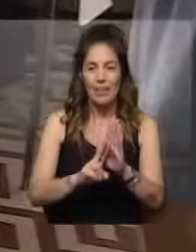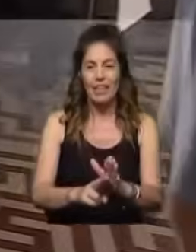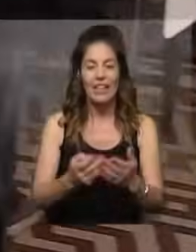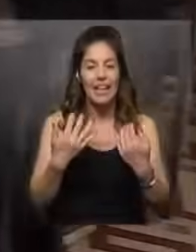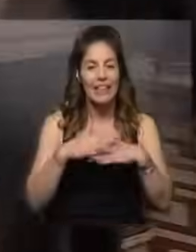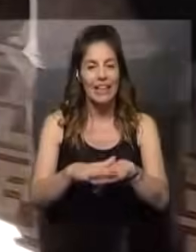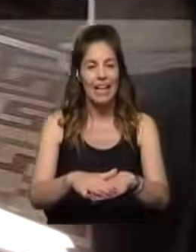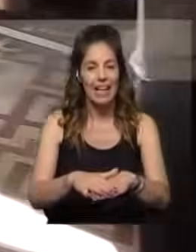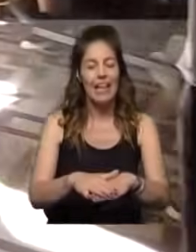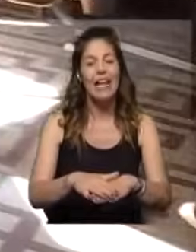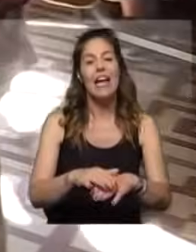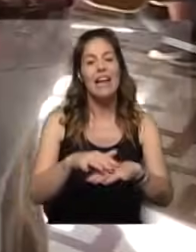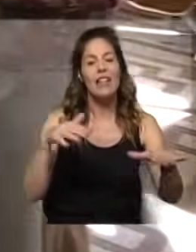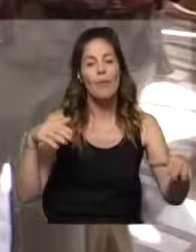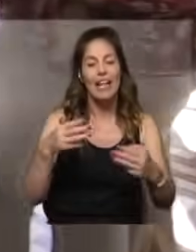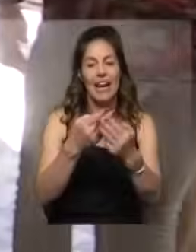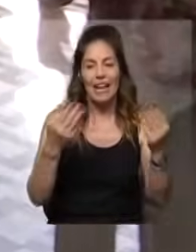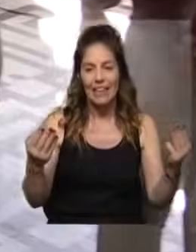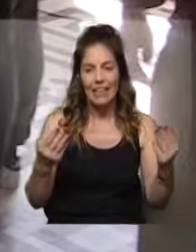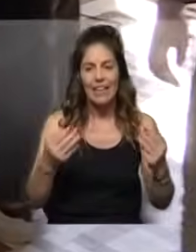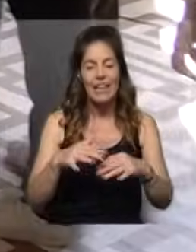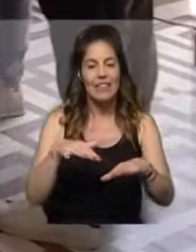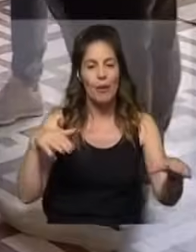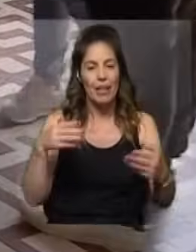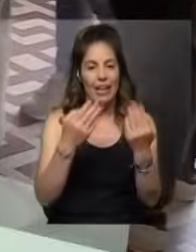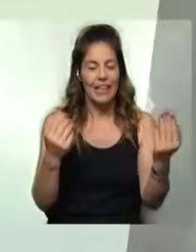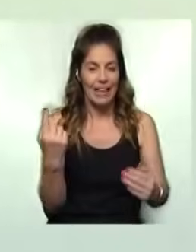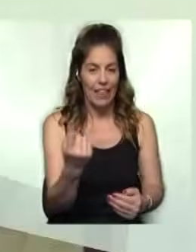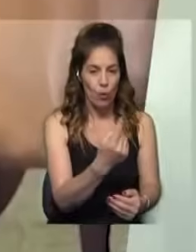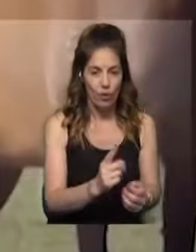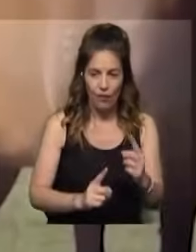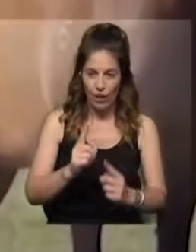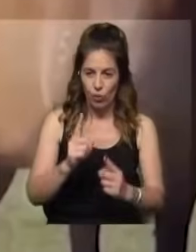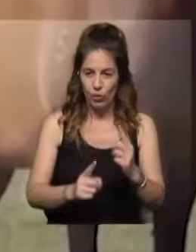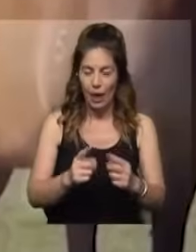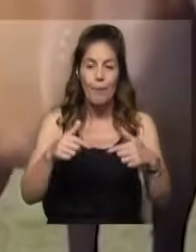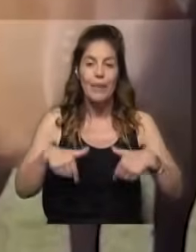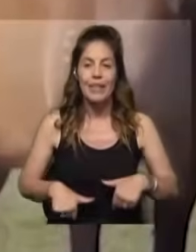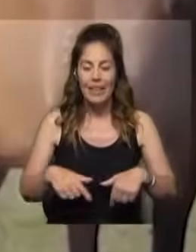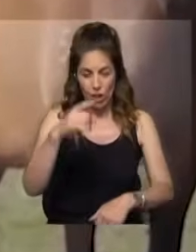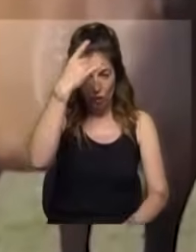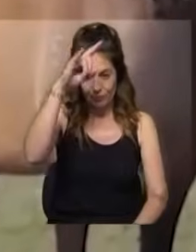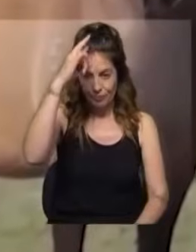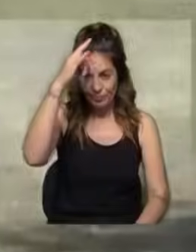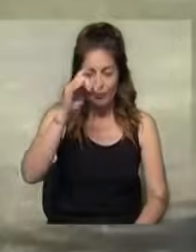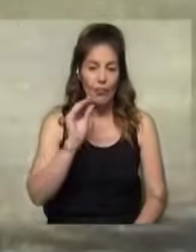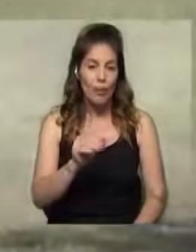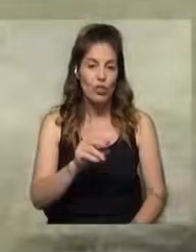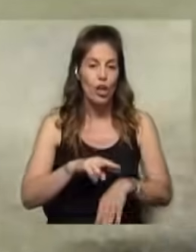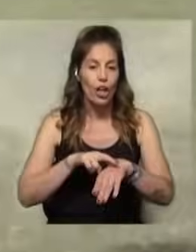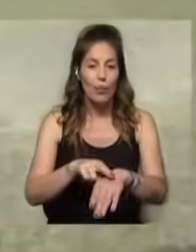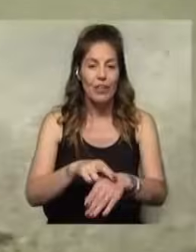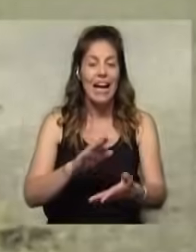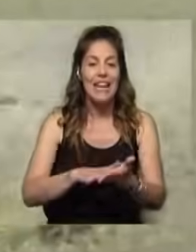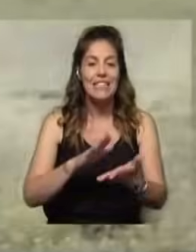integrar la asamblea general del claustro y la asamblea del claustro de cada facultad el Ministerio de ganadería agricultura y pesca emitió recomendaciones